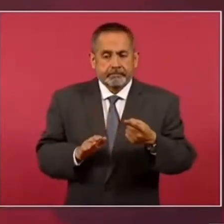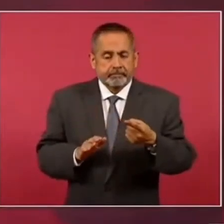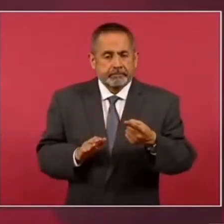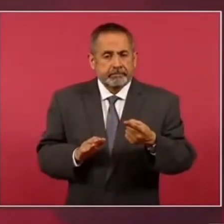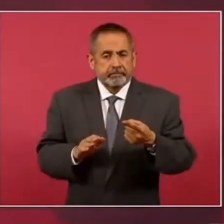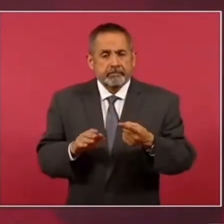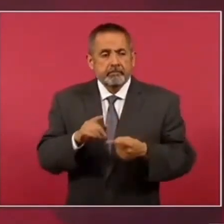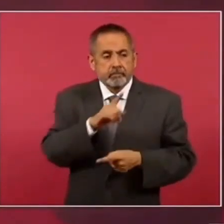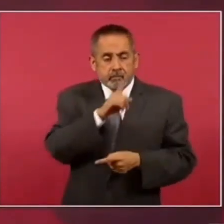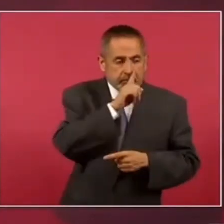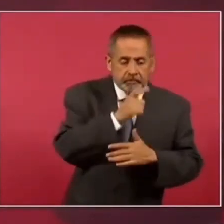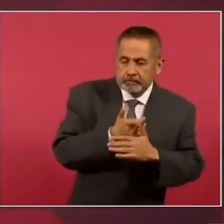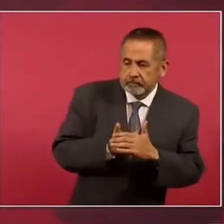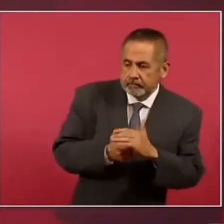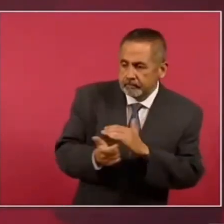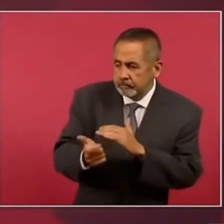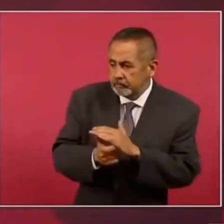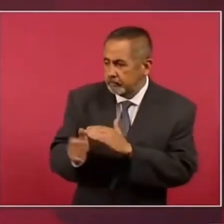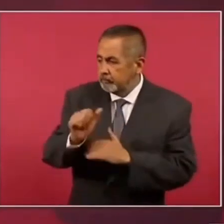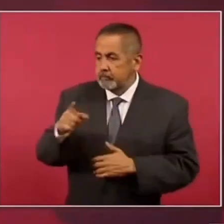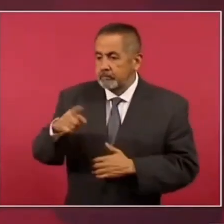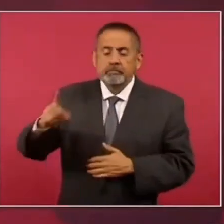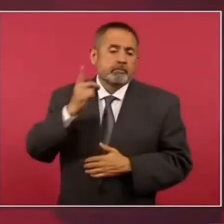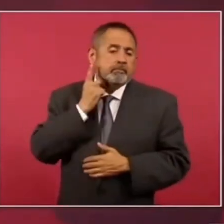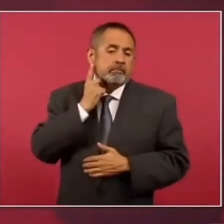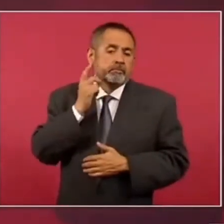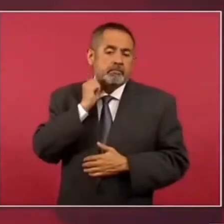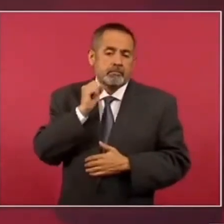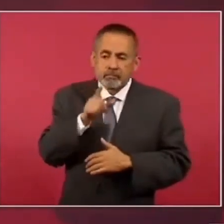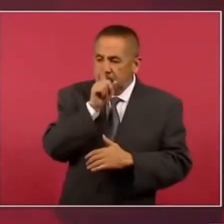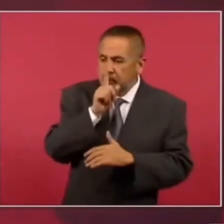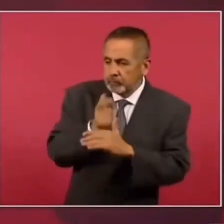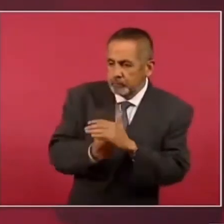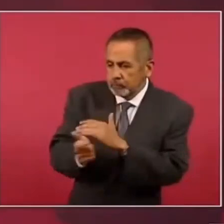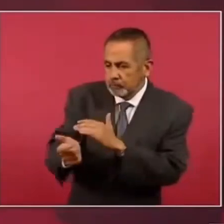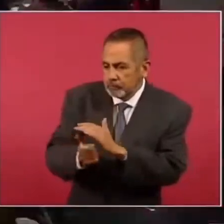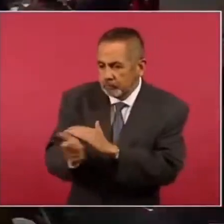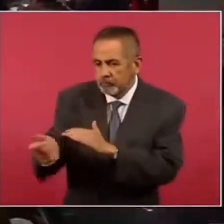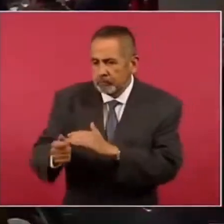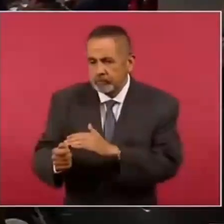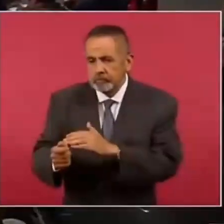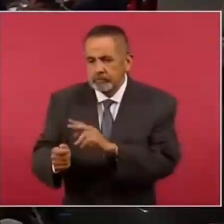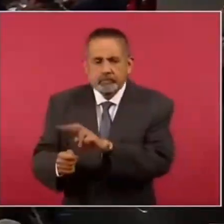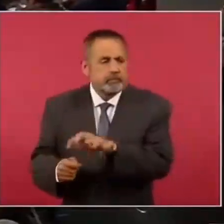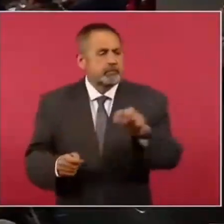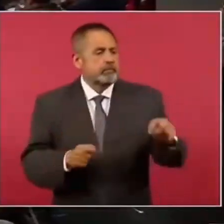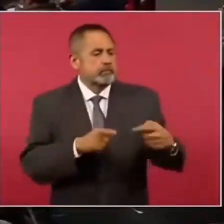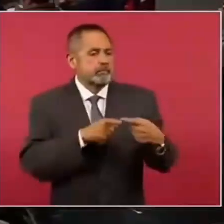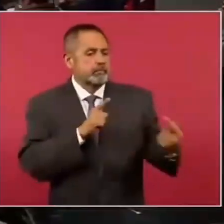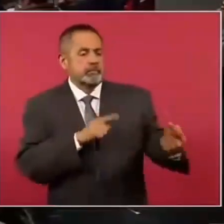entregaron sobornos a legisladores que ahora están en la oposición